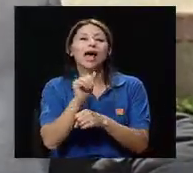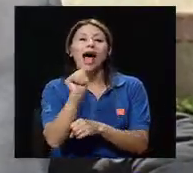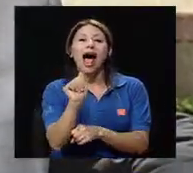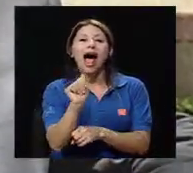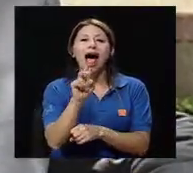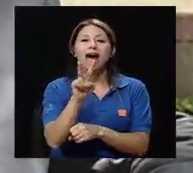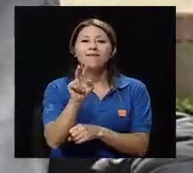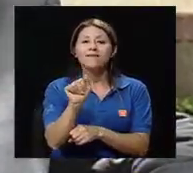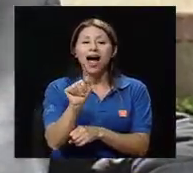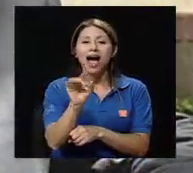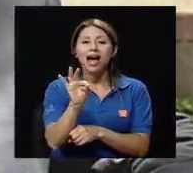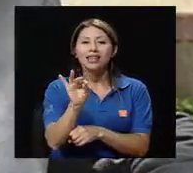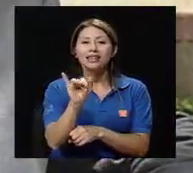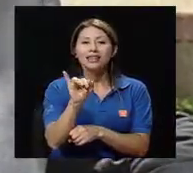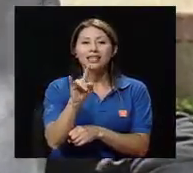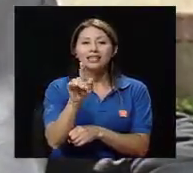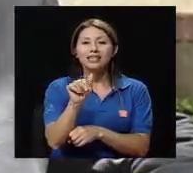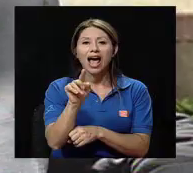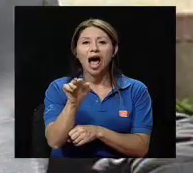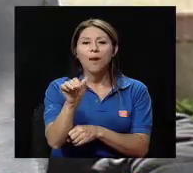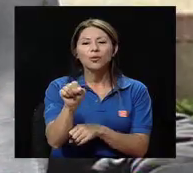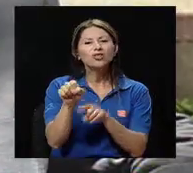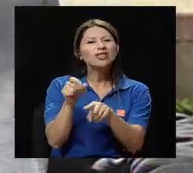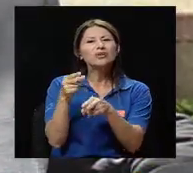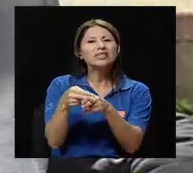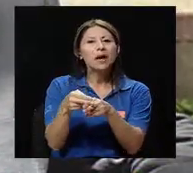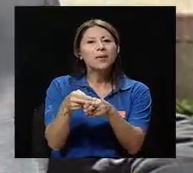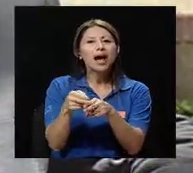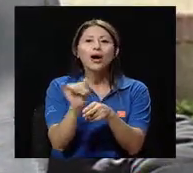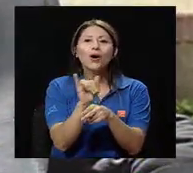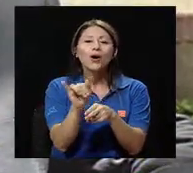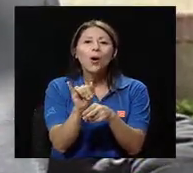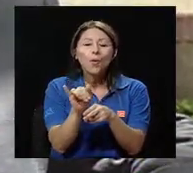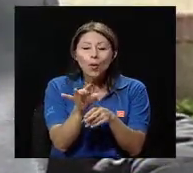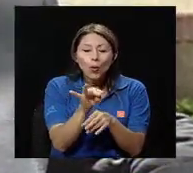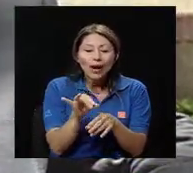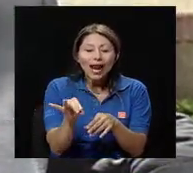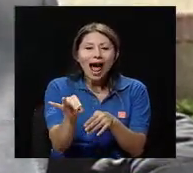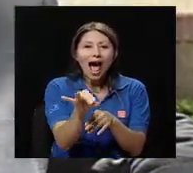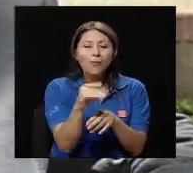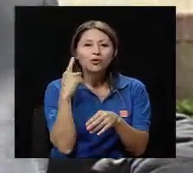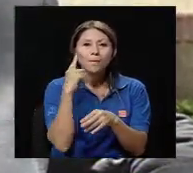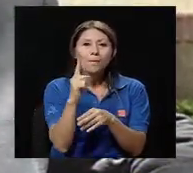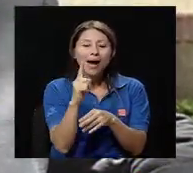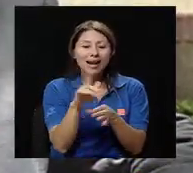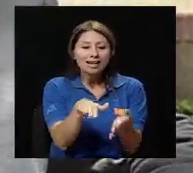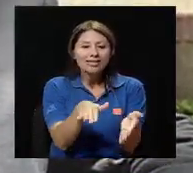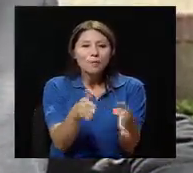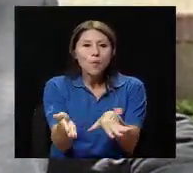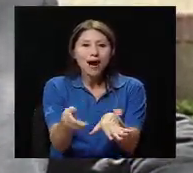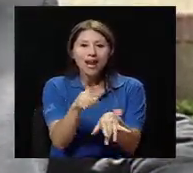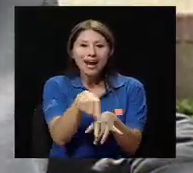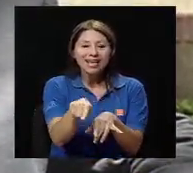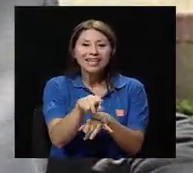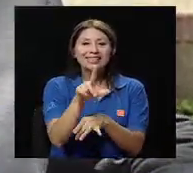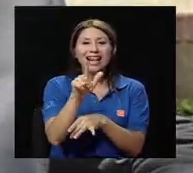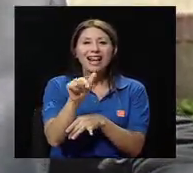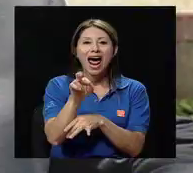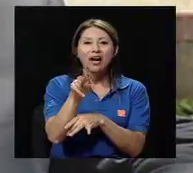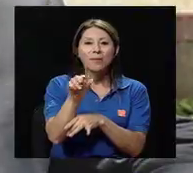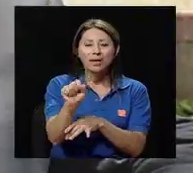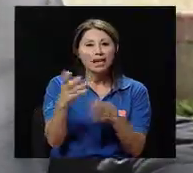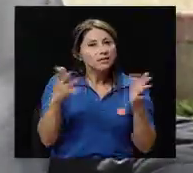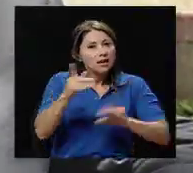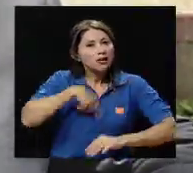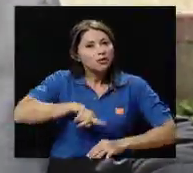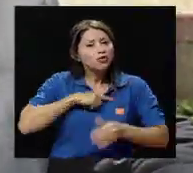de un insecticida para matar las larvas, ¿verdad? Eso ya tenemos un convenio con el Ministerio de Salud, en caso de